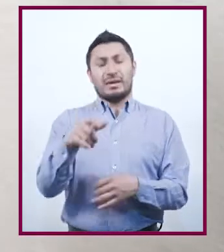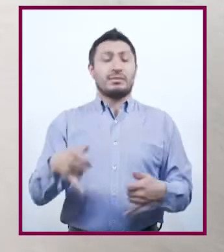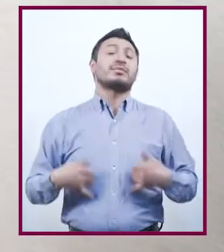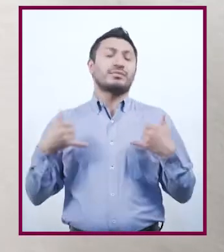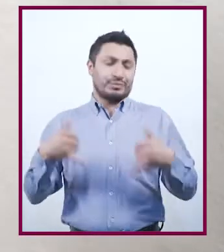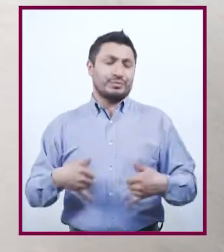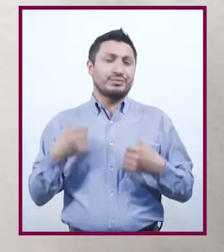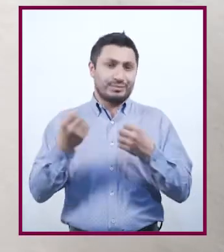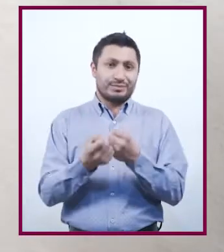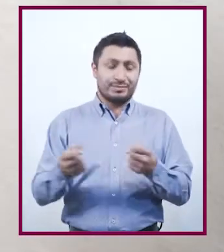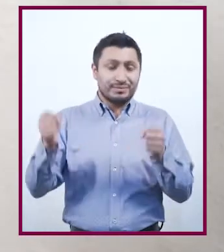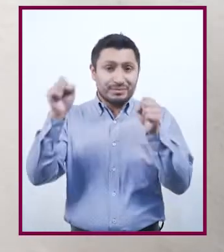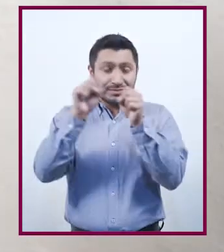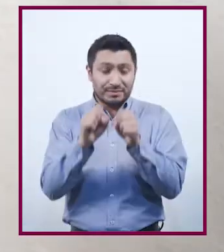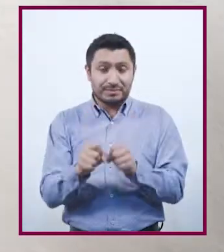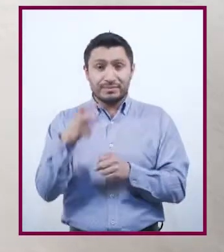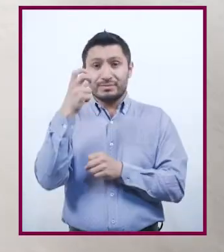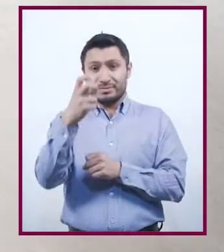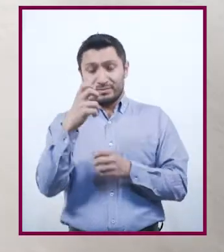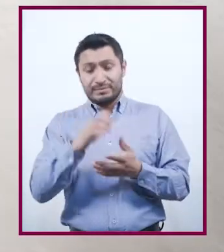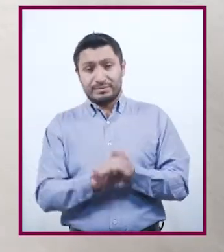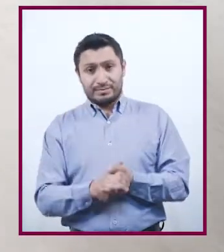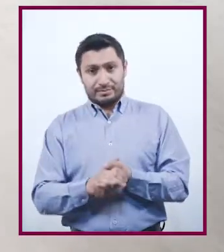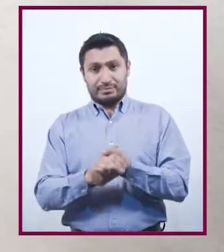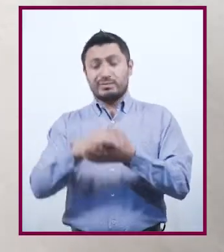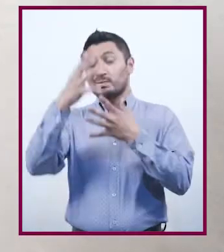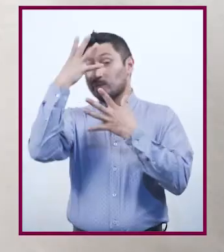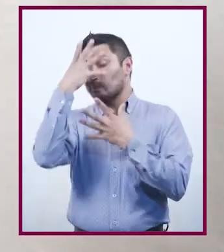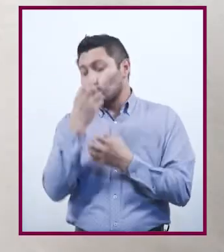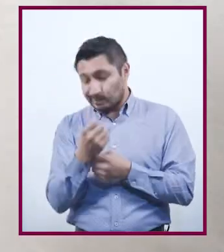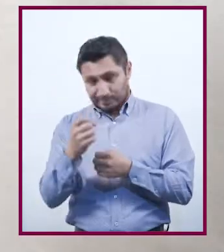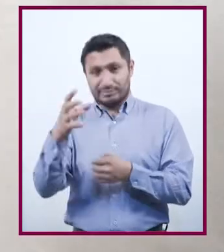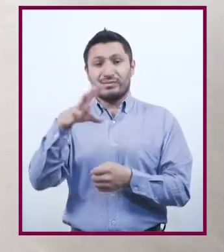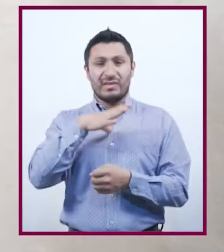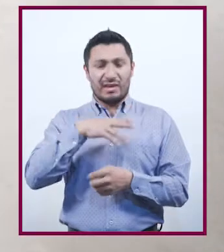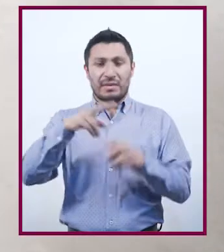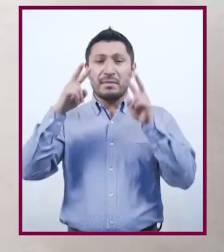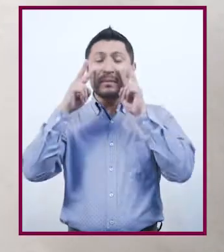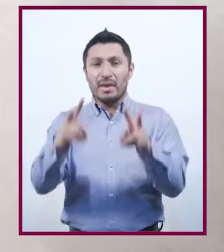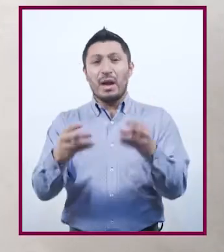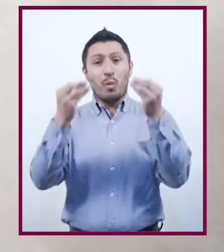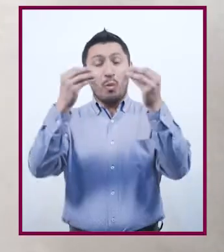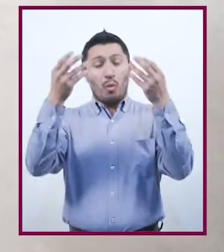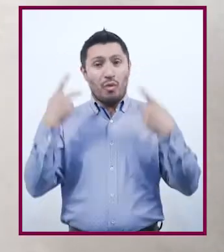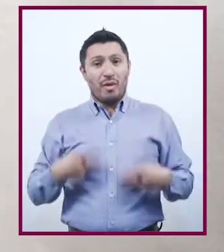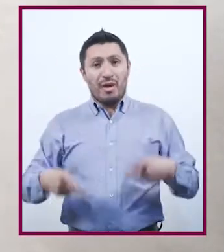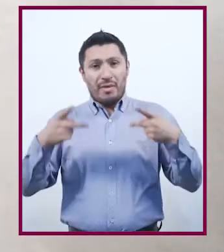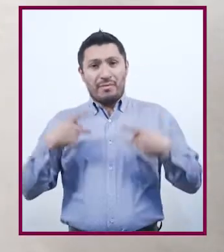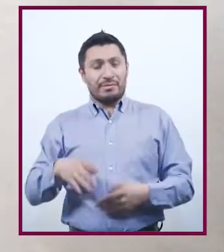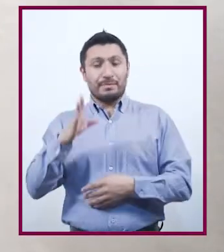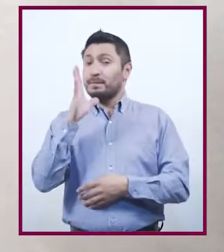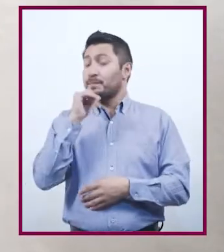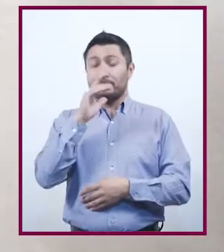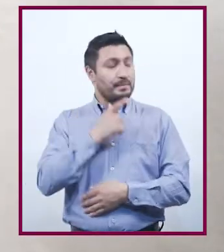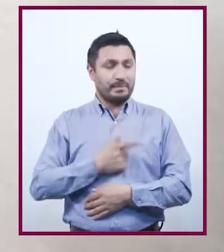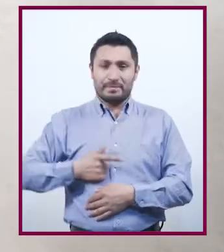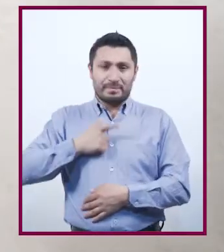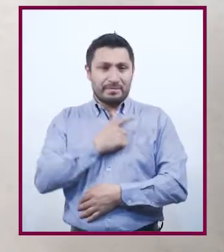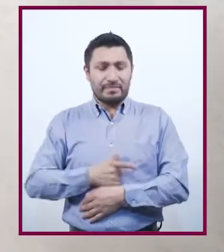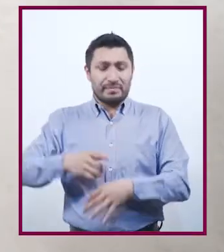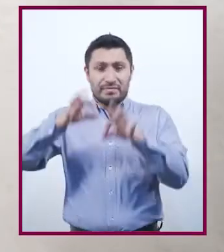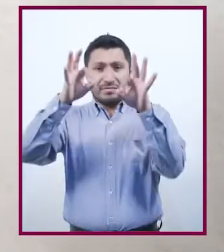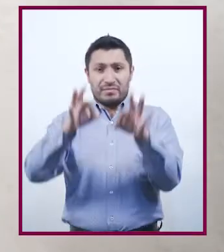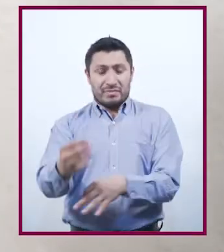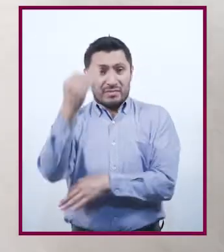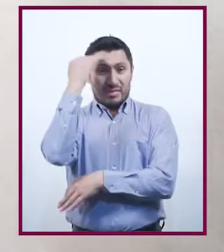en nuestra sociedad. De hecho, por tristeza, todavía podemos ver que muchas personas no pueden disfrutar plenamente de esta